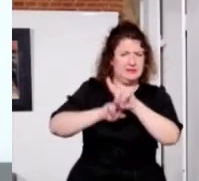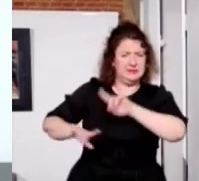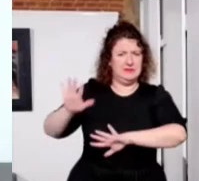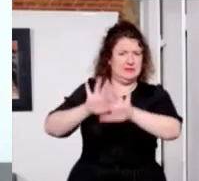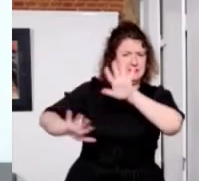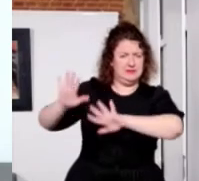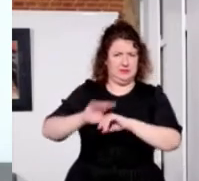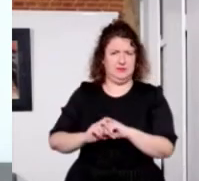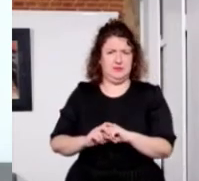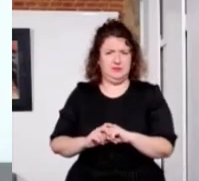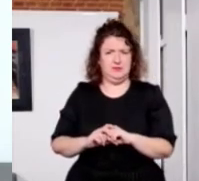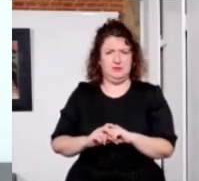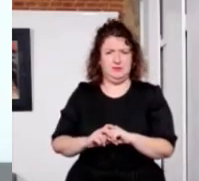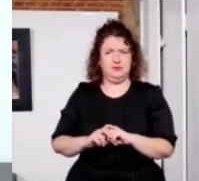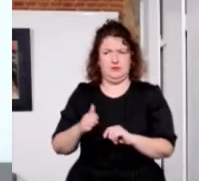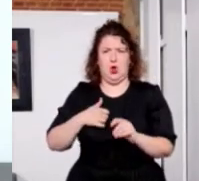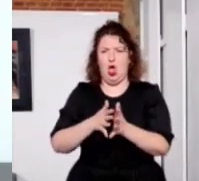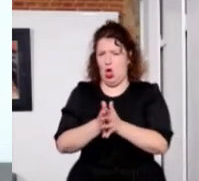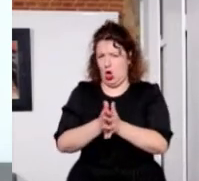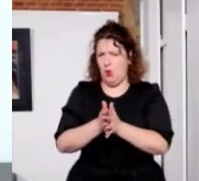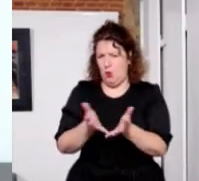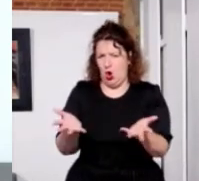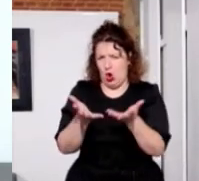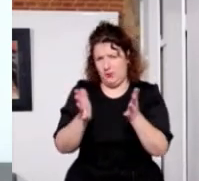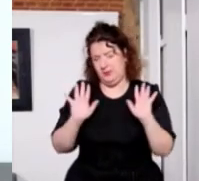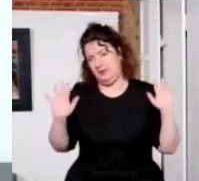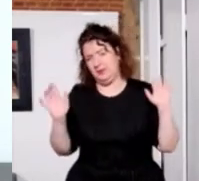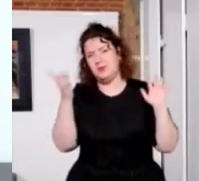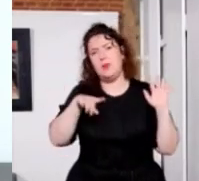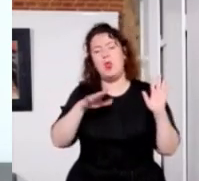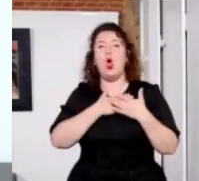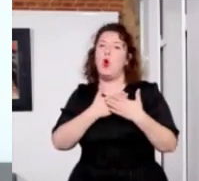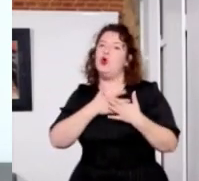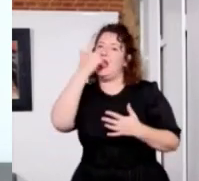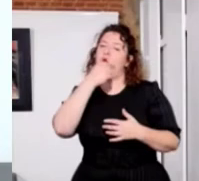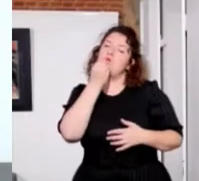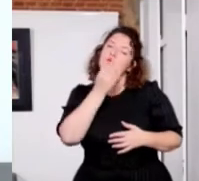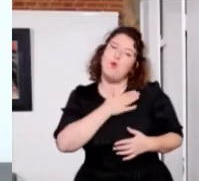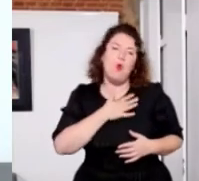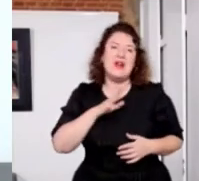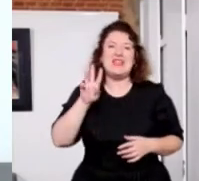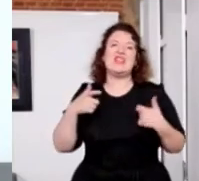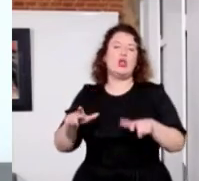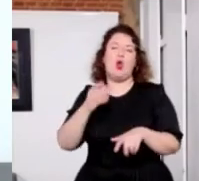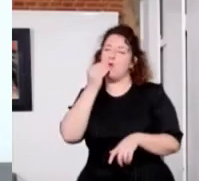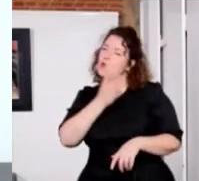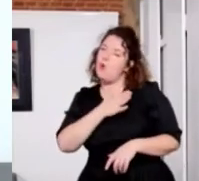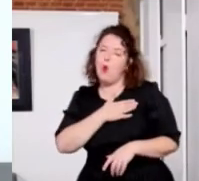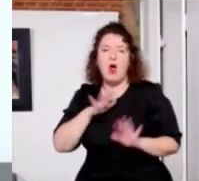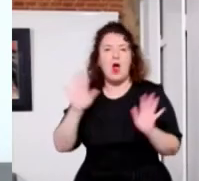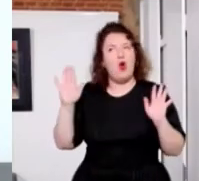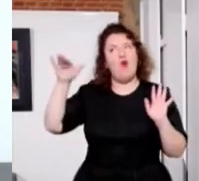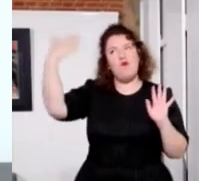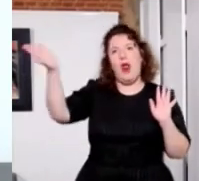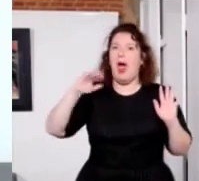Pero os voy a provocar más. Ah, claro, es que los voluntarios somos muy buenos, el tercer sector es muy bueno y los de fuera son muy